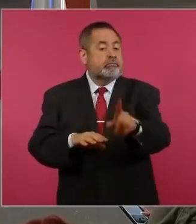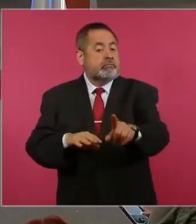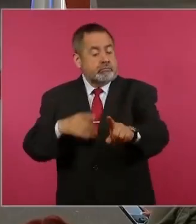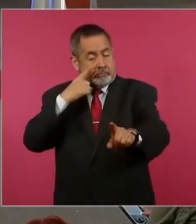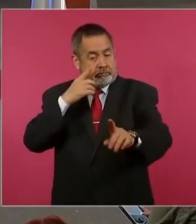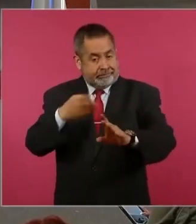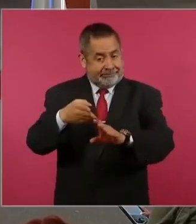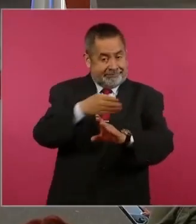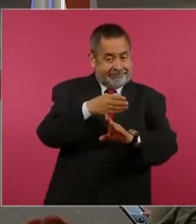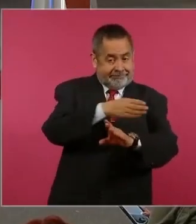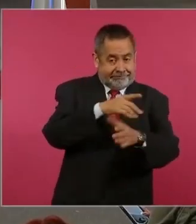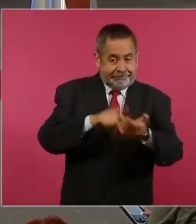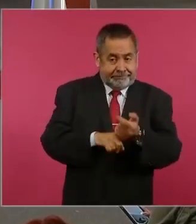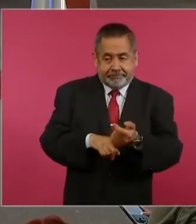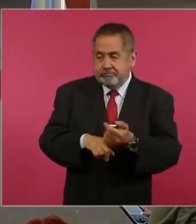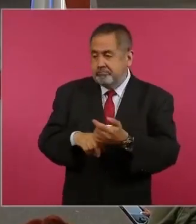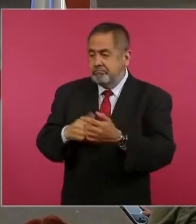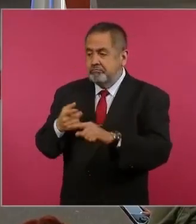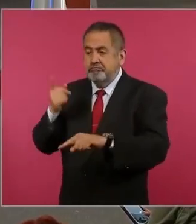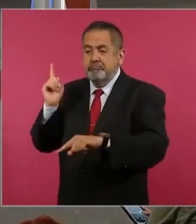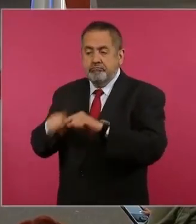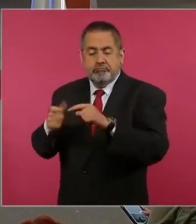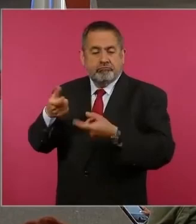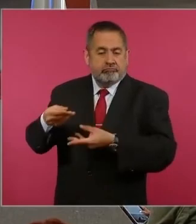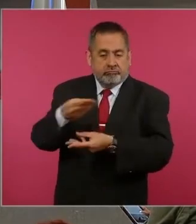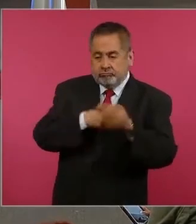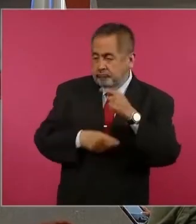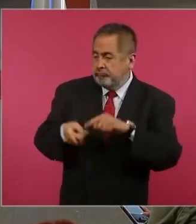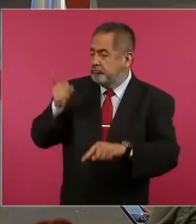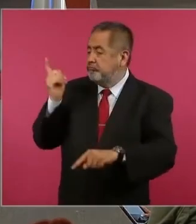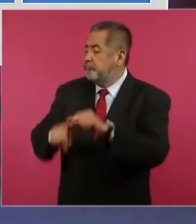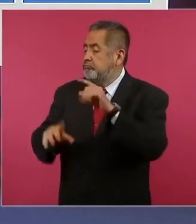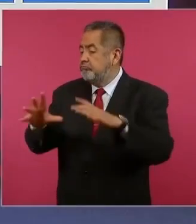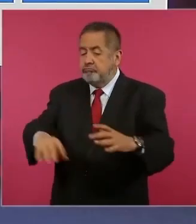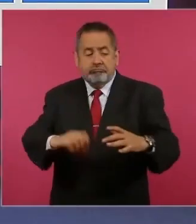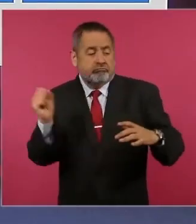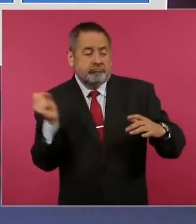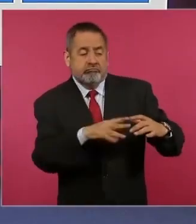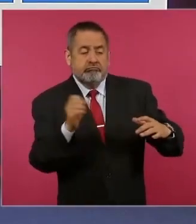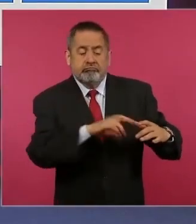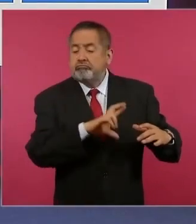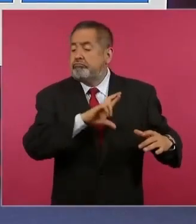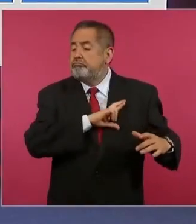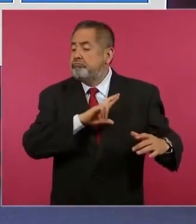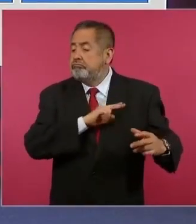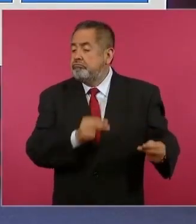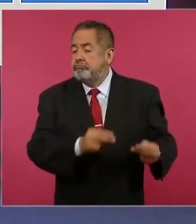significó privatizar el manejo de las pensiones,